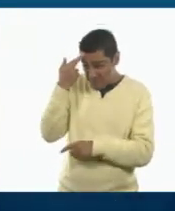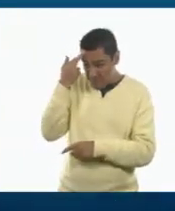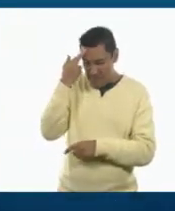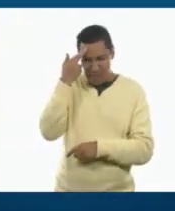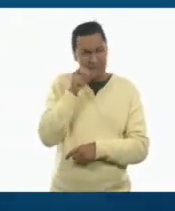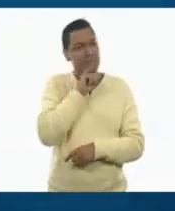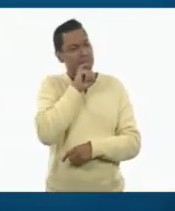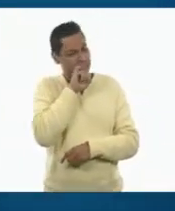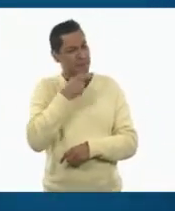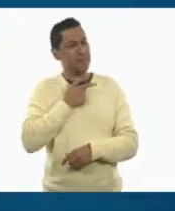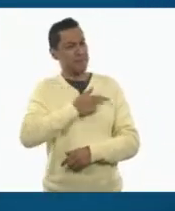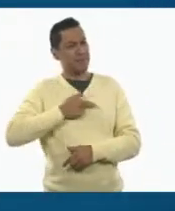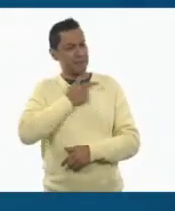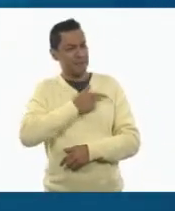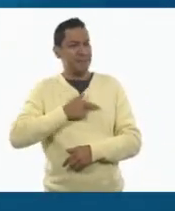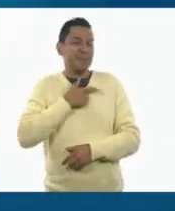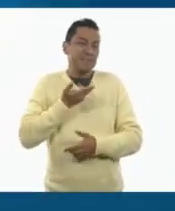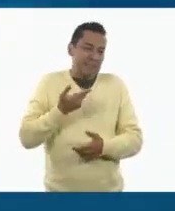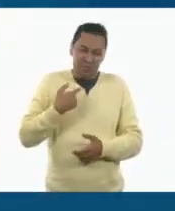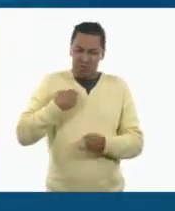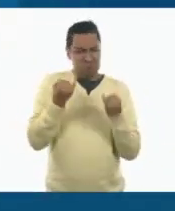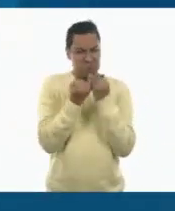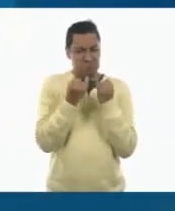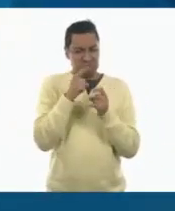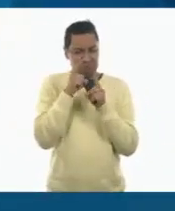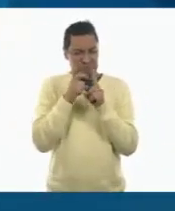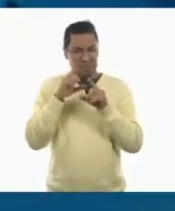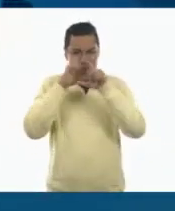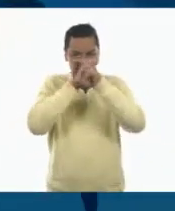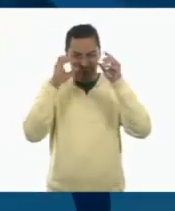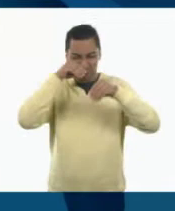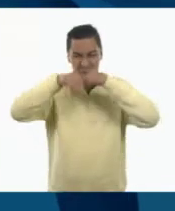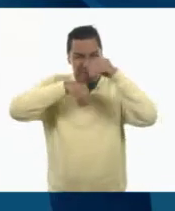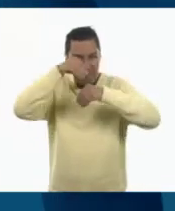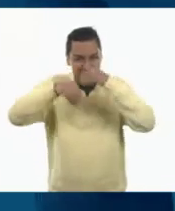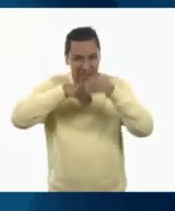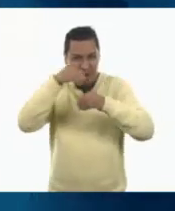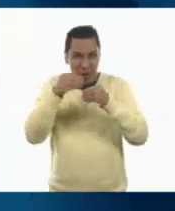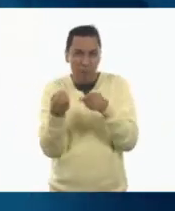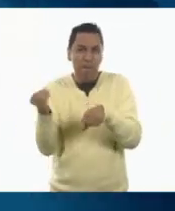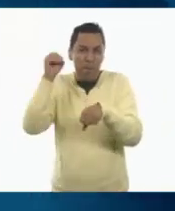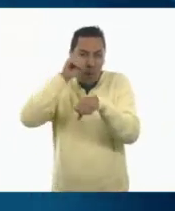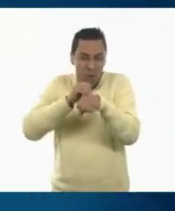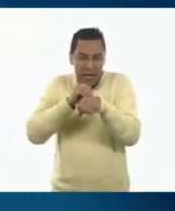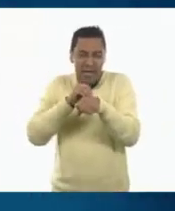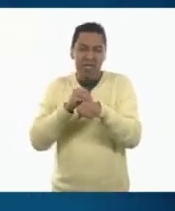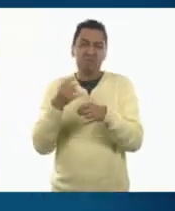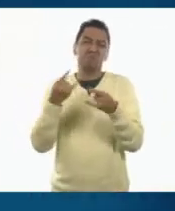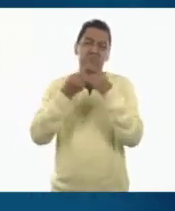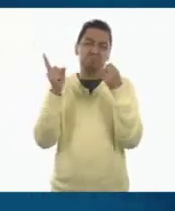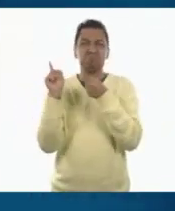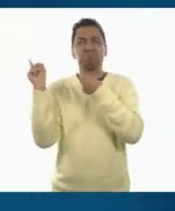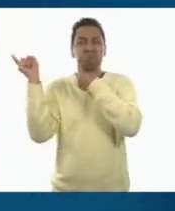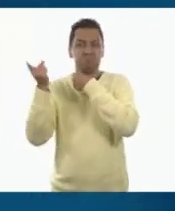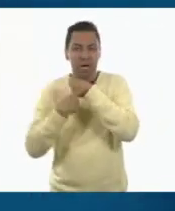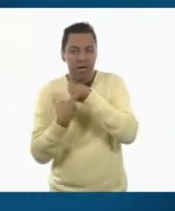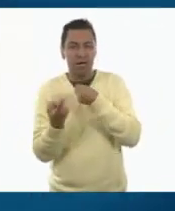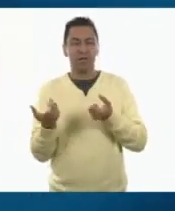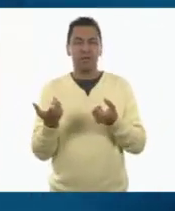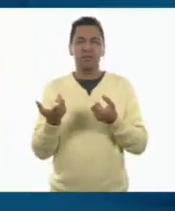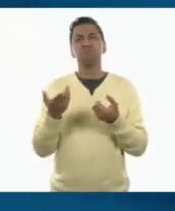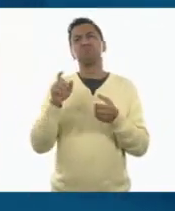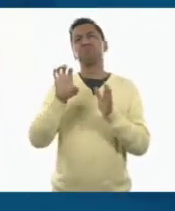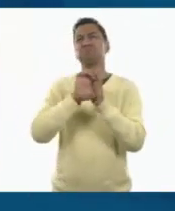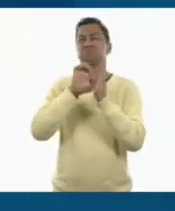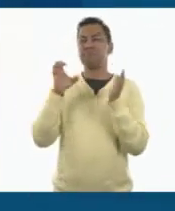¿te acuerdas? Sí, me encanta. Me gusta como para hacer un meme. Y le podríamos poner un refrán. Un refrán que